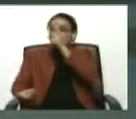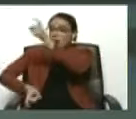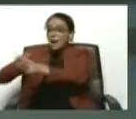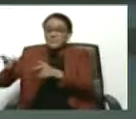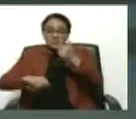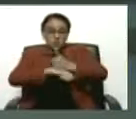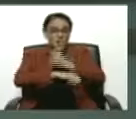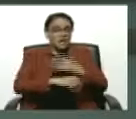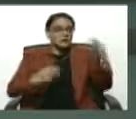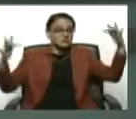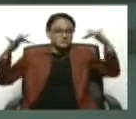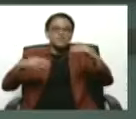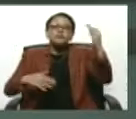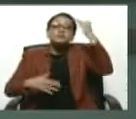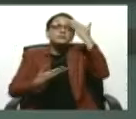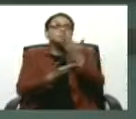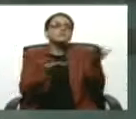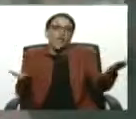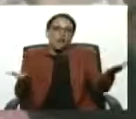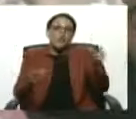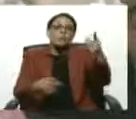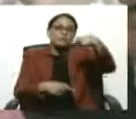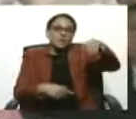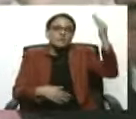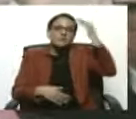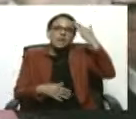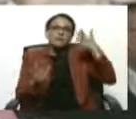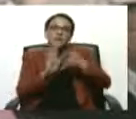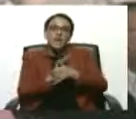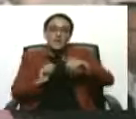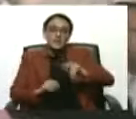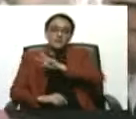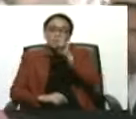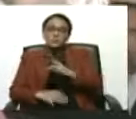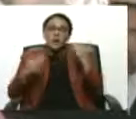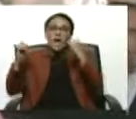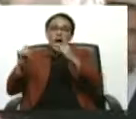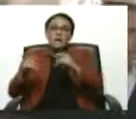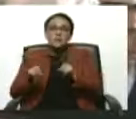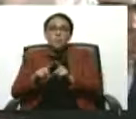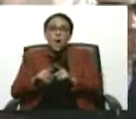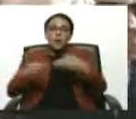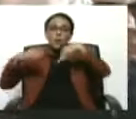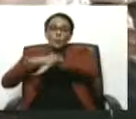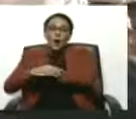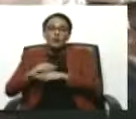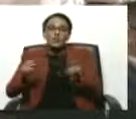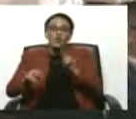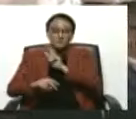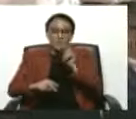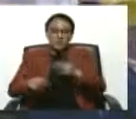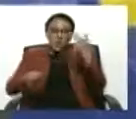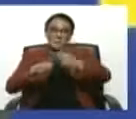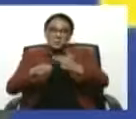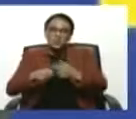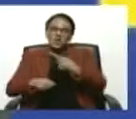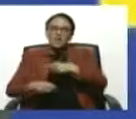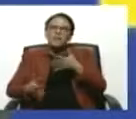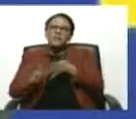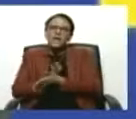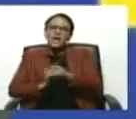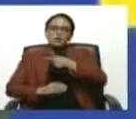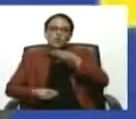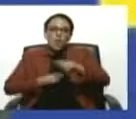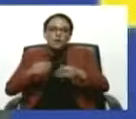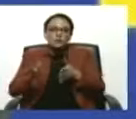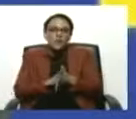asesores internacionales, las reservas energéticas de Venezuela son para el desarrollo y el impulso de nuestra